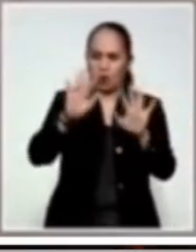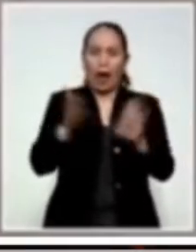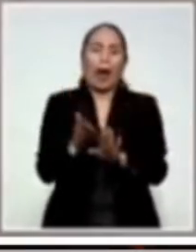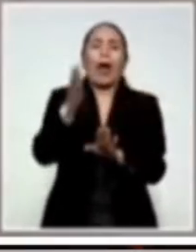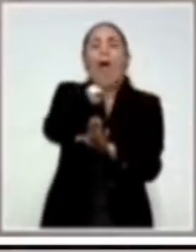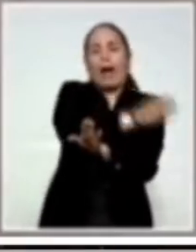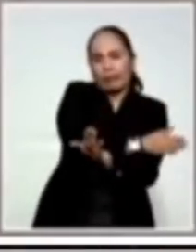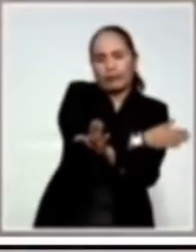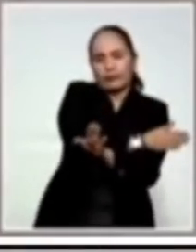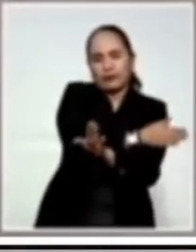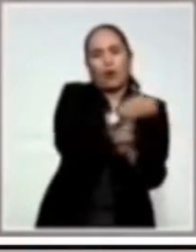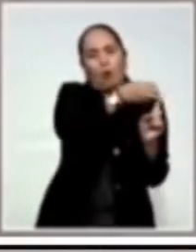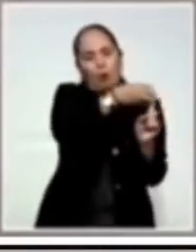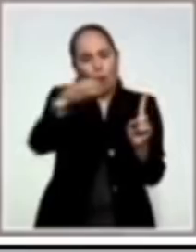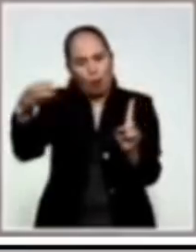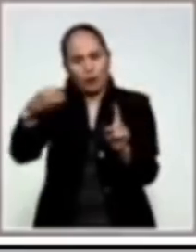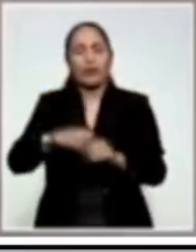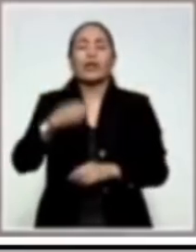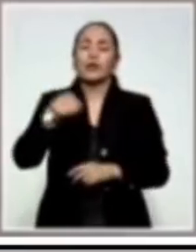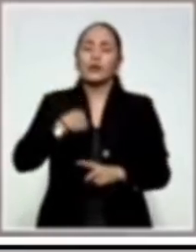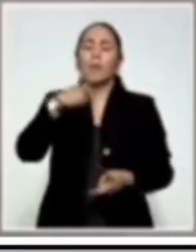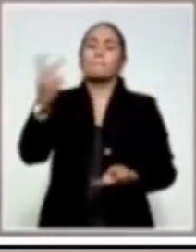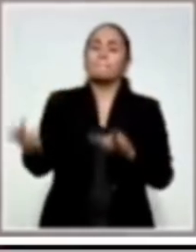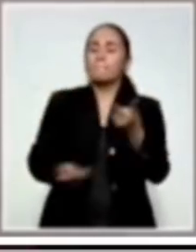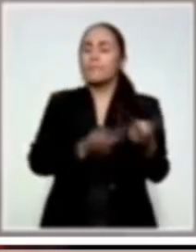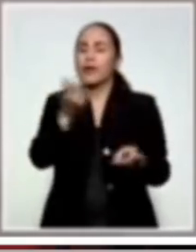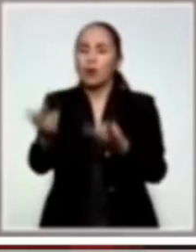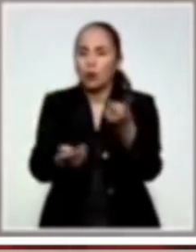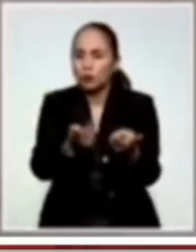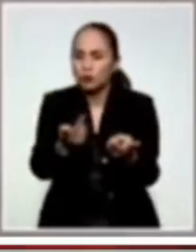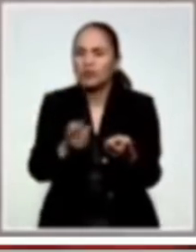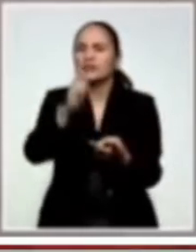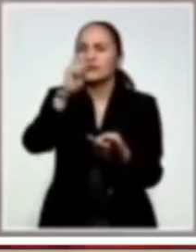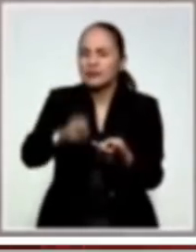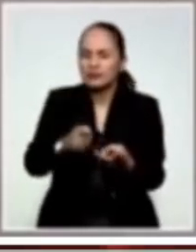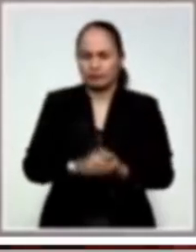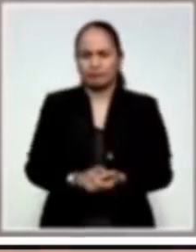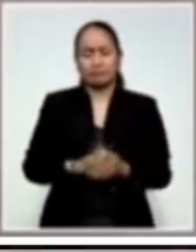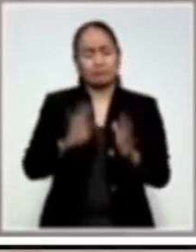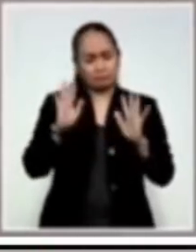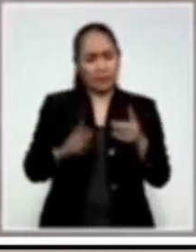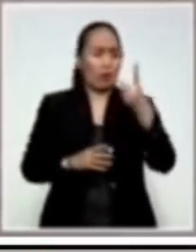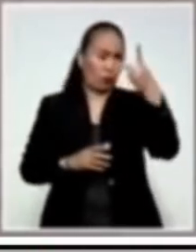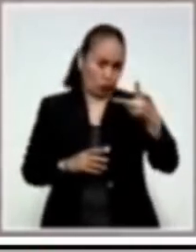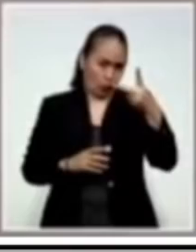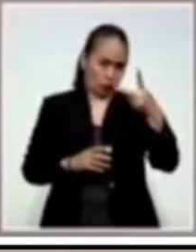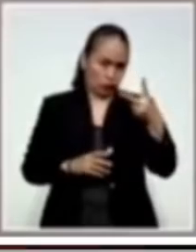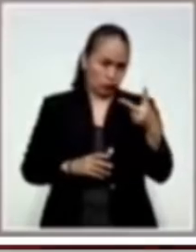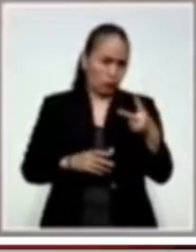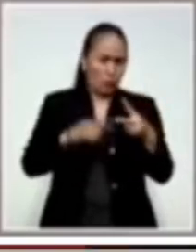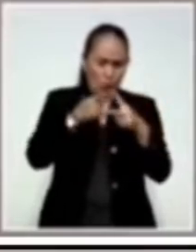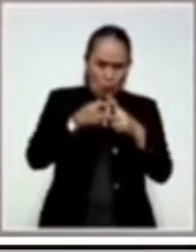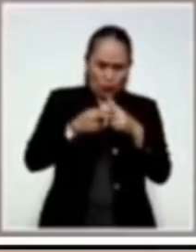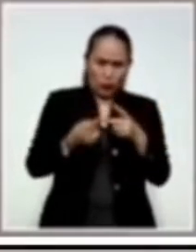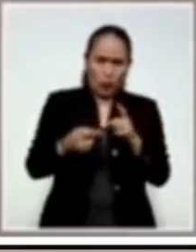que genera que yo haga estas preguntas es que efectivamente, si se contaban los 2 votos, había 8 votos.